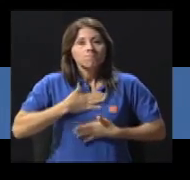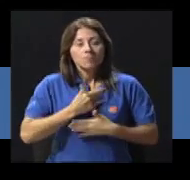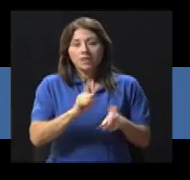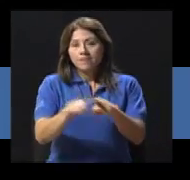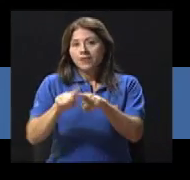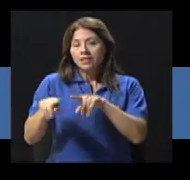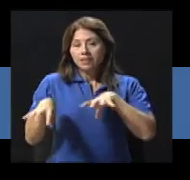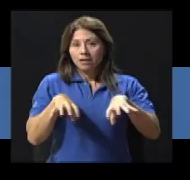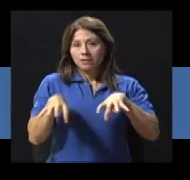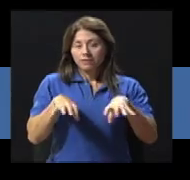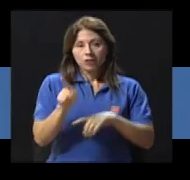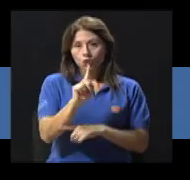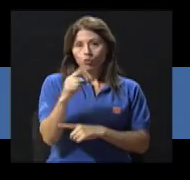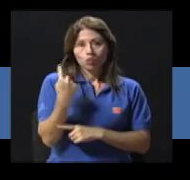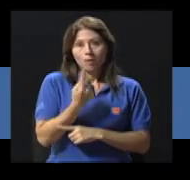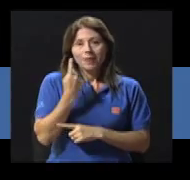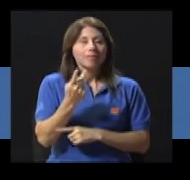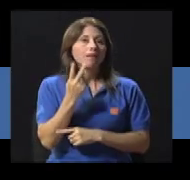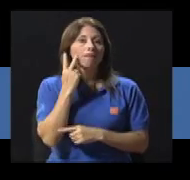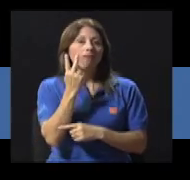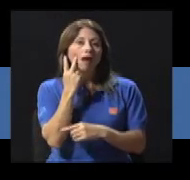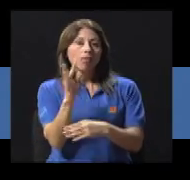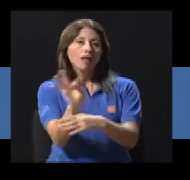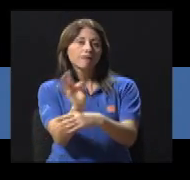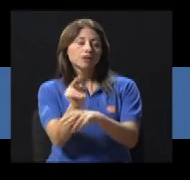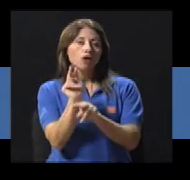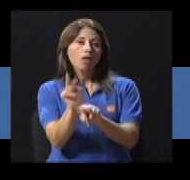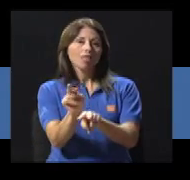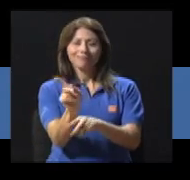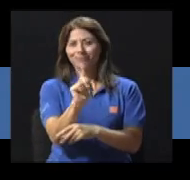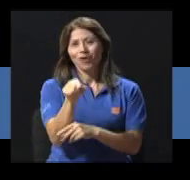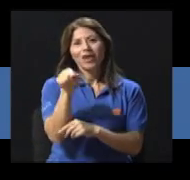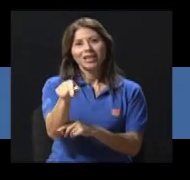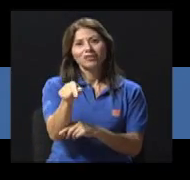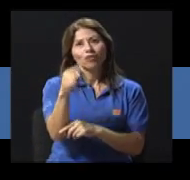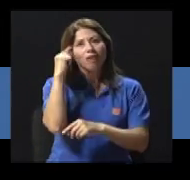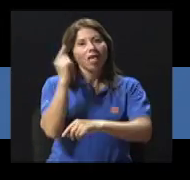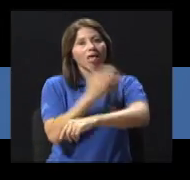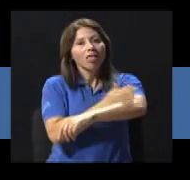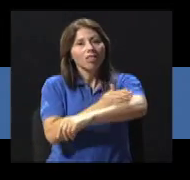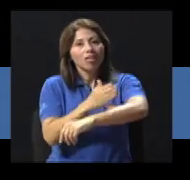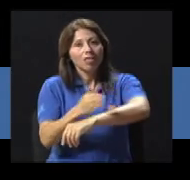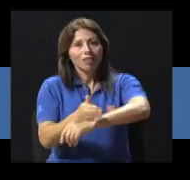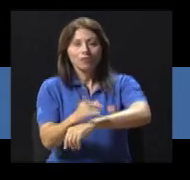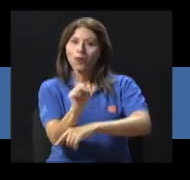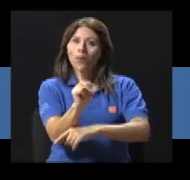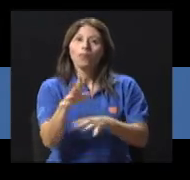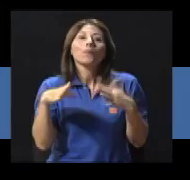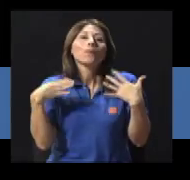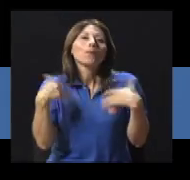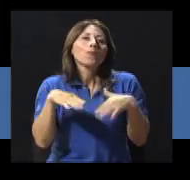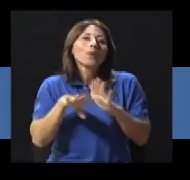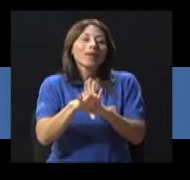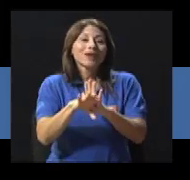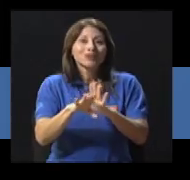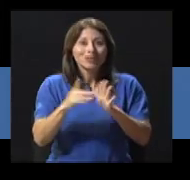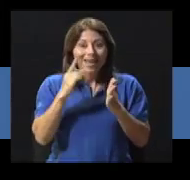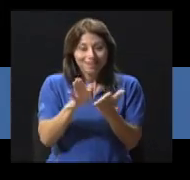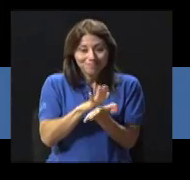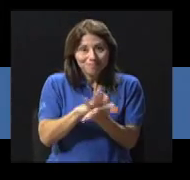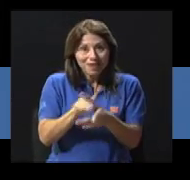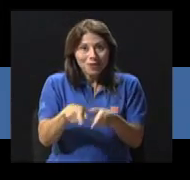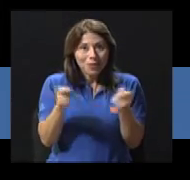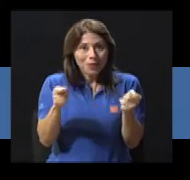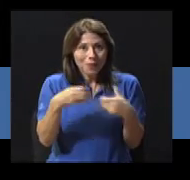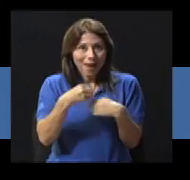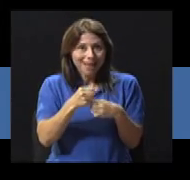de entretenerse haciendo diferentes actividades, no solo ver televisión, que eso más bien degenera el cerebro, sino